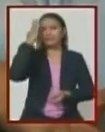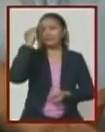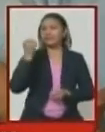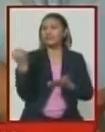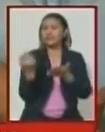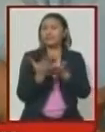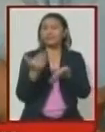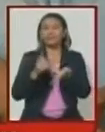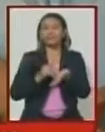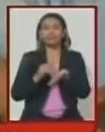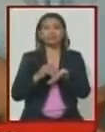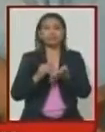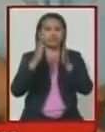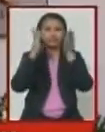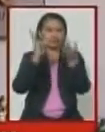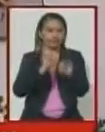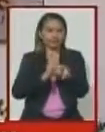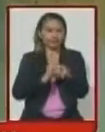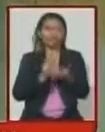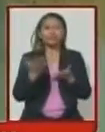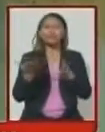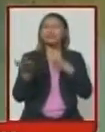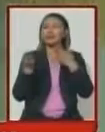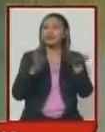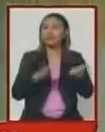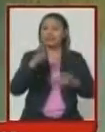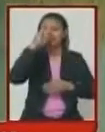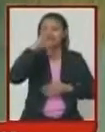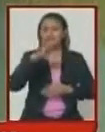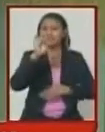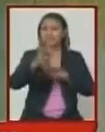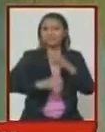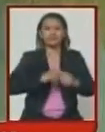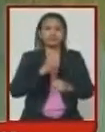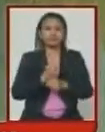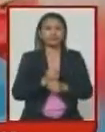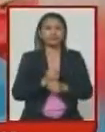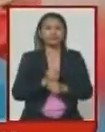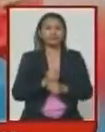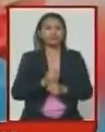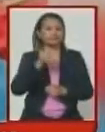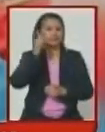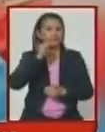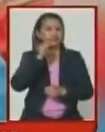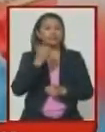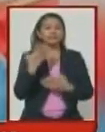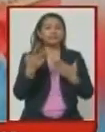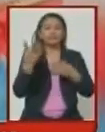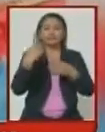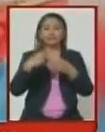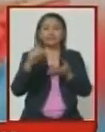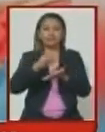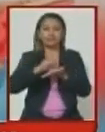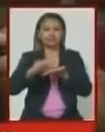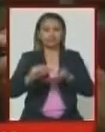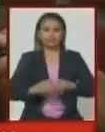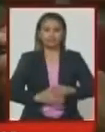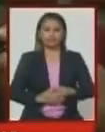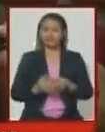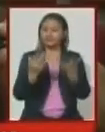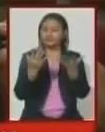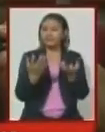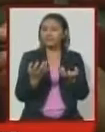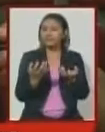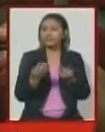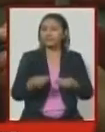pues en un nuevo caso de supuesta negligencia, donde perdió la vida un niño de 8 años, ella habría sido quien intervino en la cirugía.